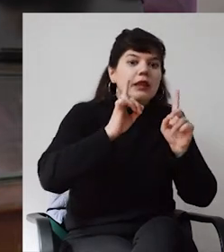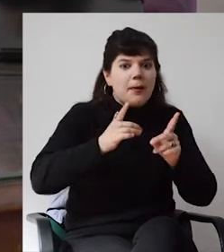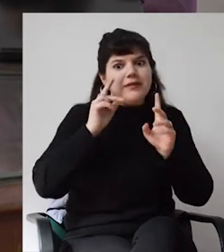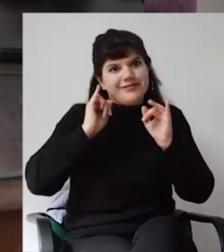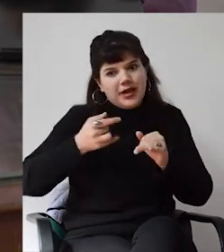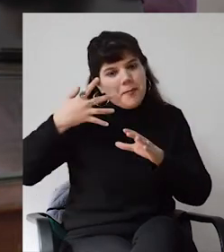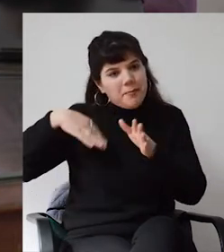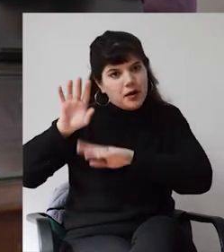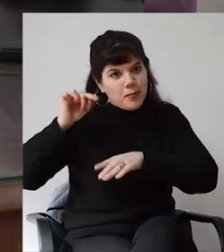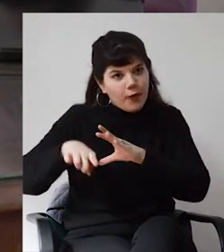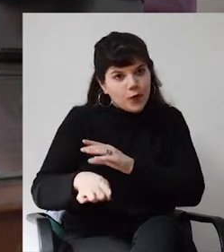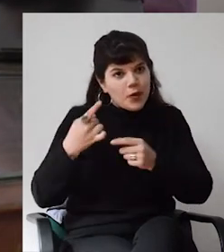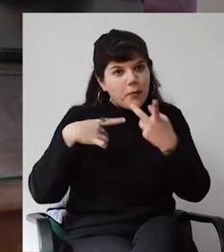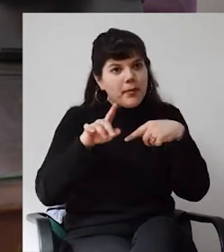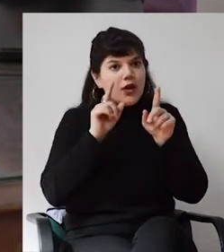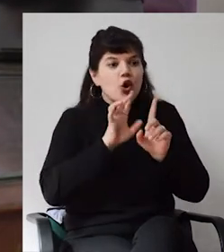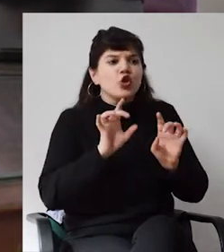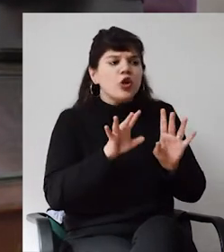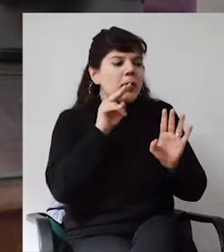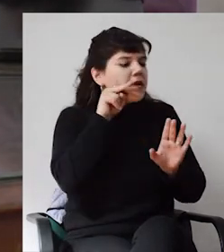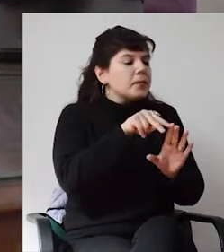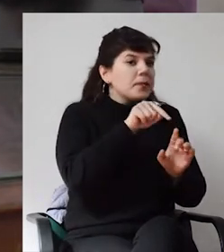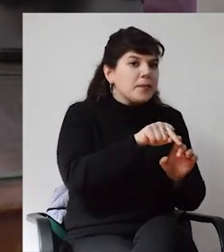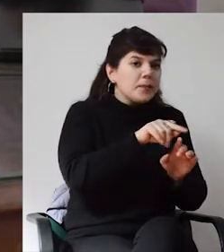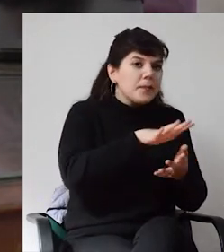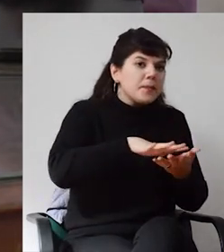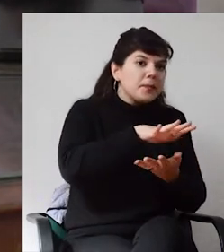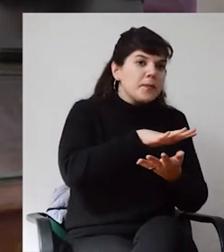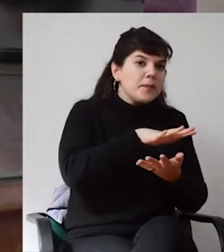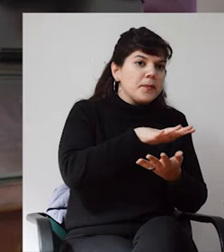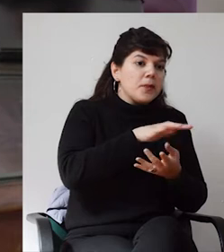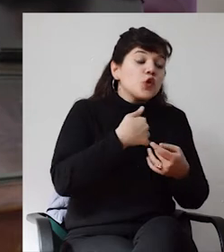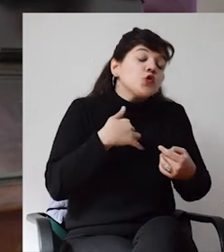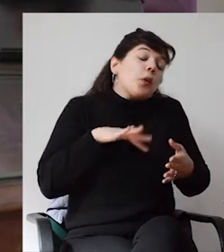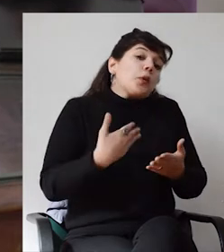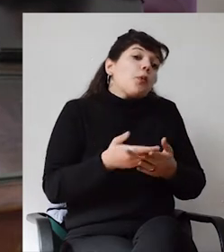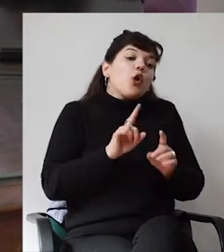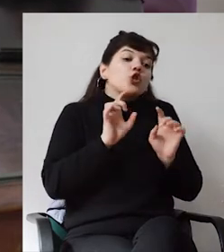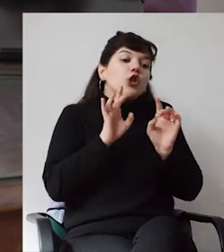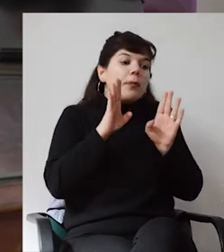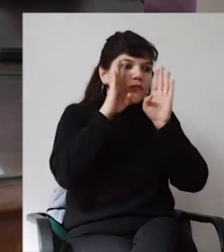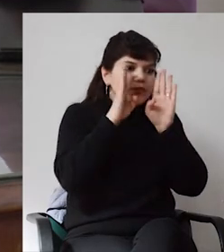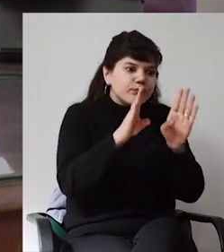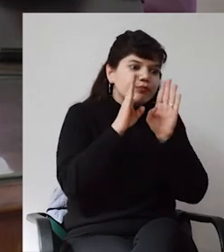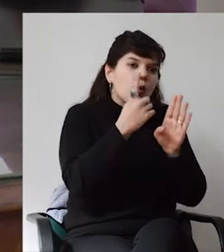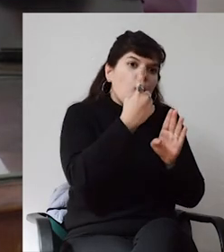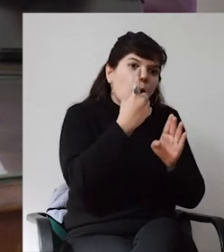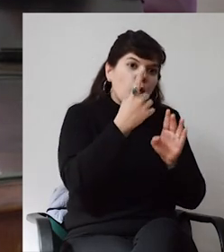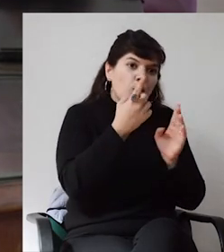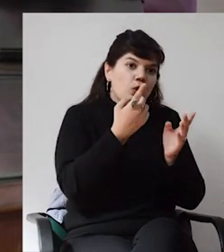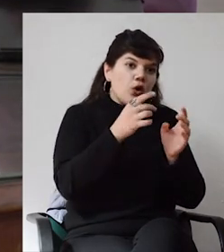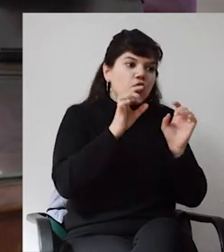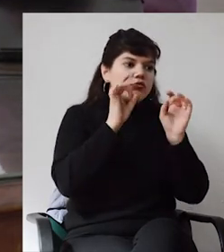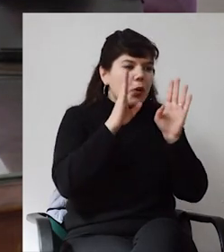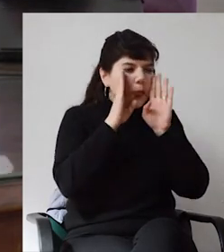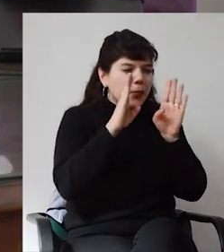de especialización al que me voy a referir, sino no hay que mirar, o yo propongo no centrarme solo en